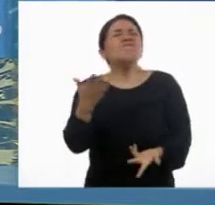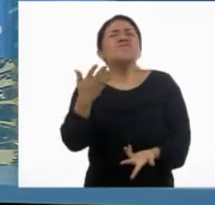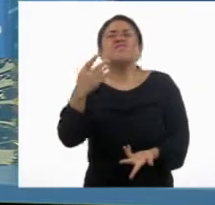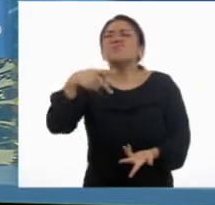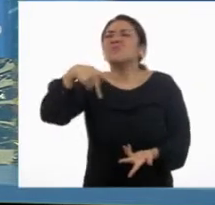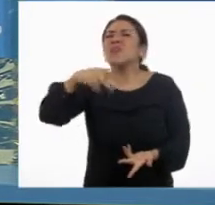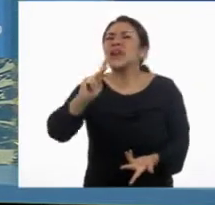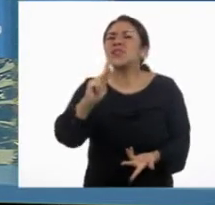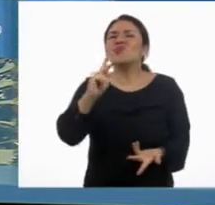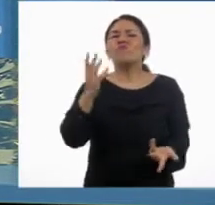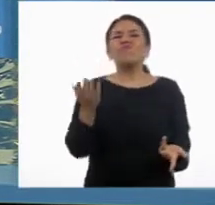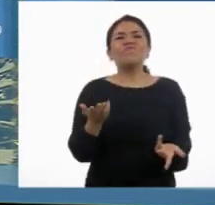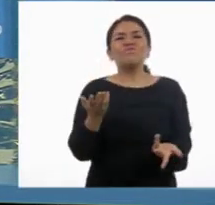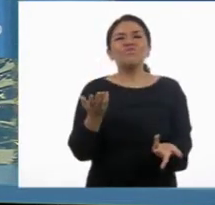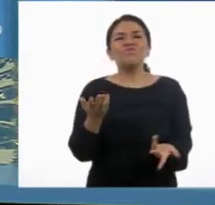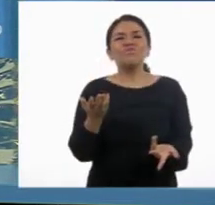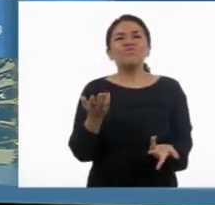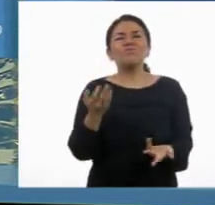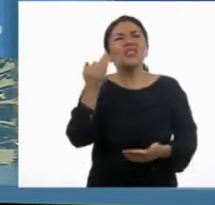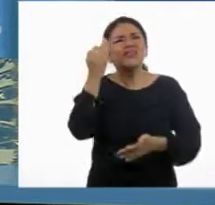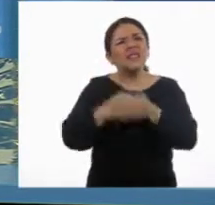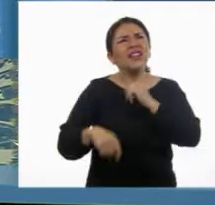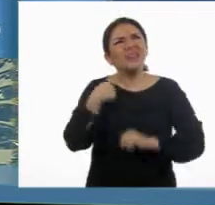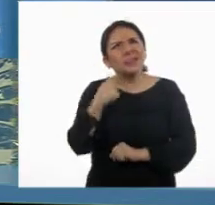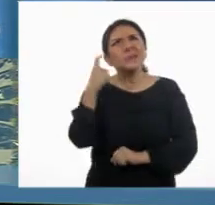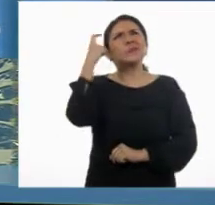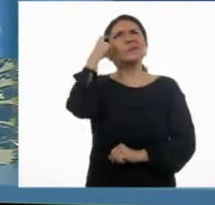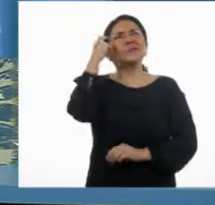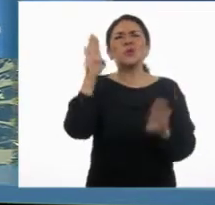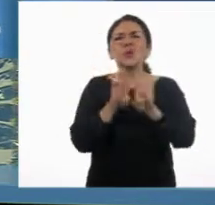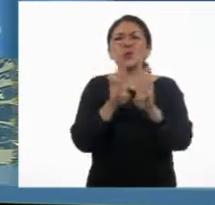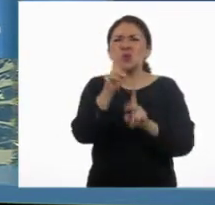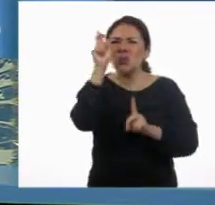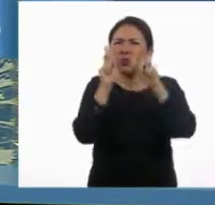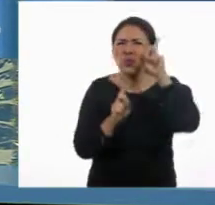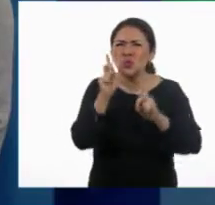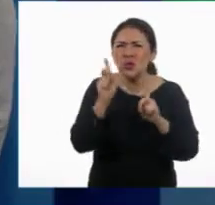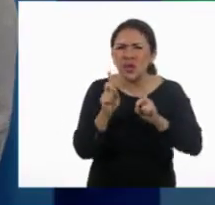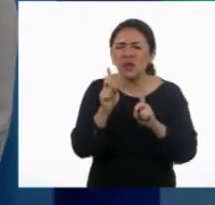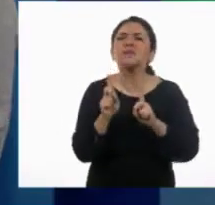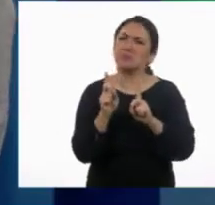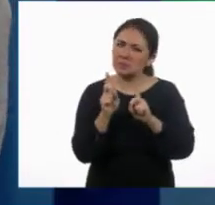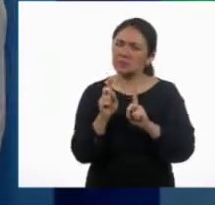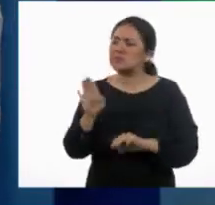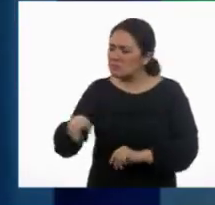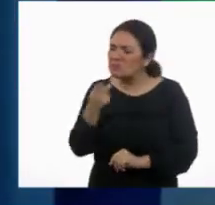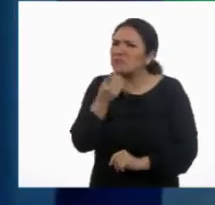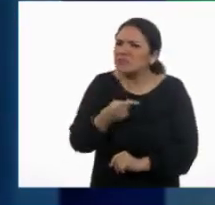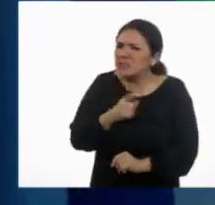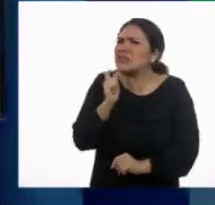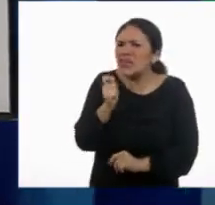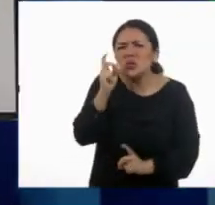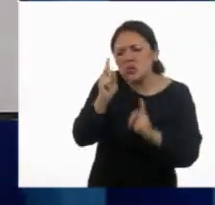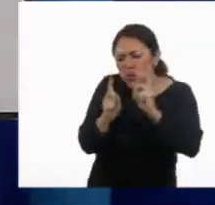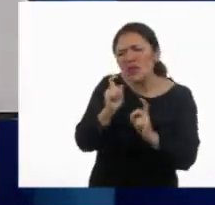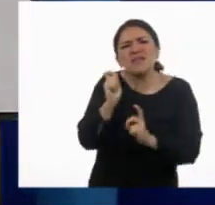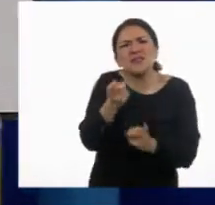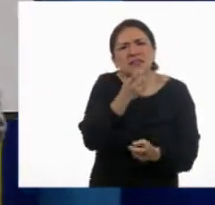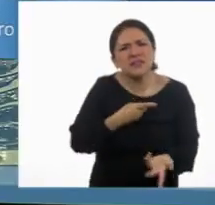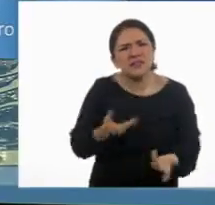Solamente que me surgió una pequeña duda. A ver, Tom, cuéntanos, ¿cuál es tu